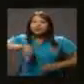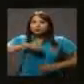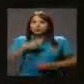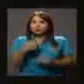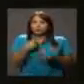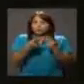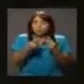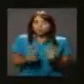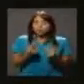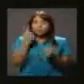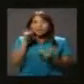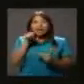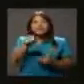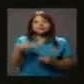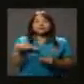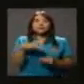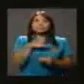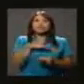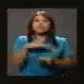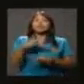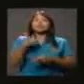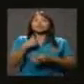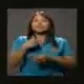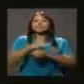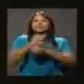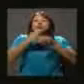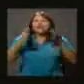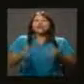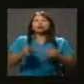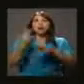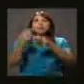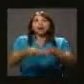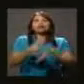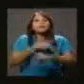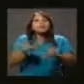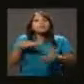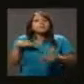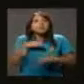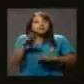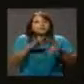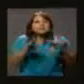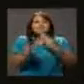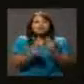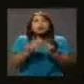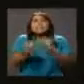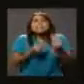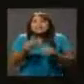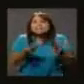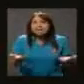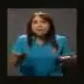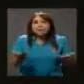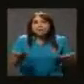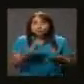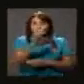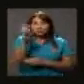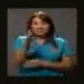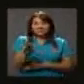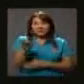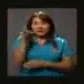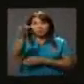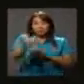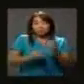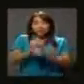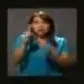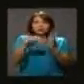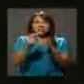ministerio con funcionarios nombrados ¿y qué está haciendo el ministerio de ciencia y tecnología? ¿cómo visualizo yo Costa Rica en el 2018? con un